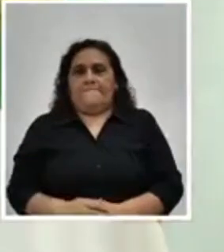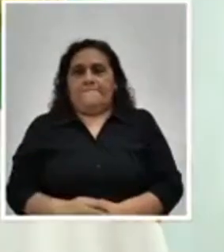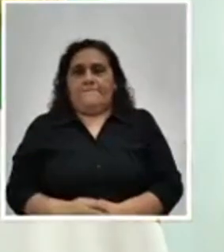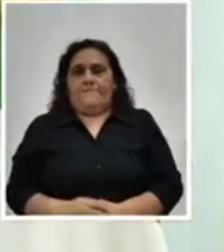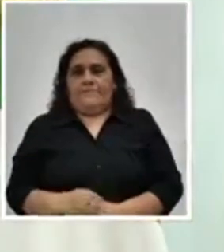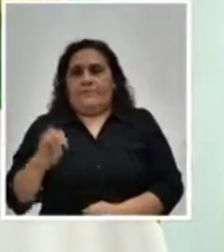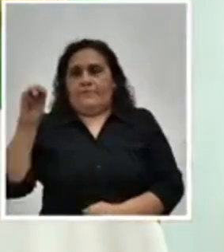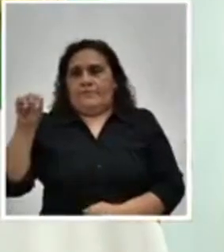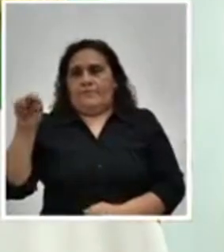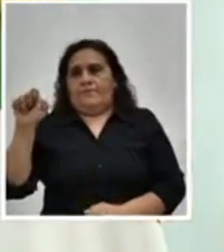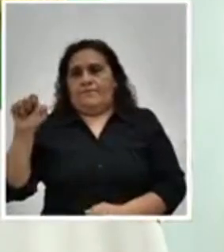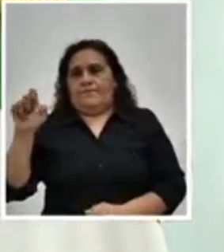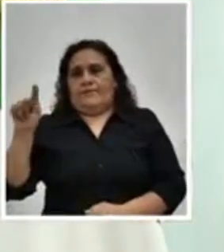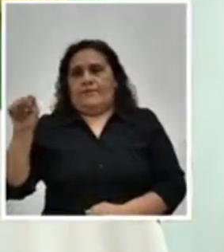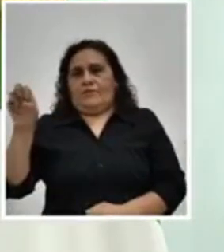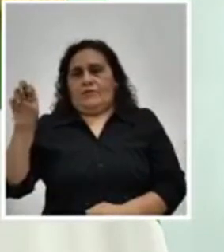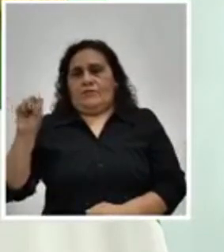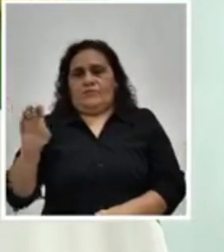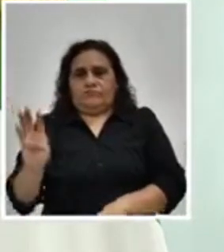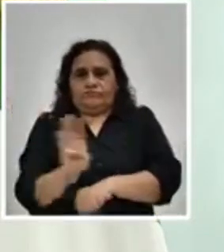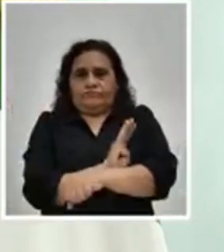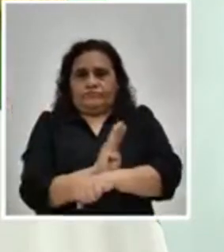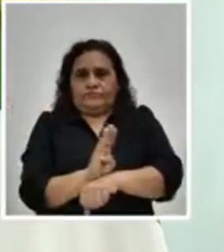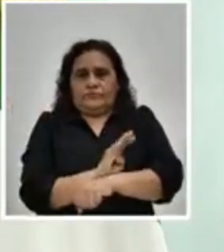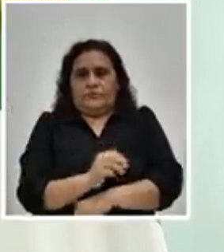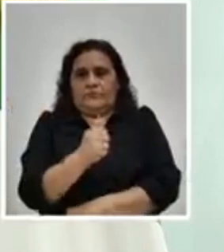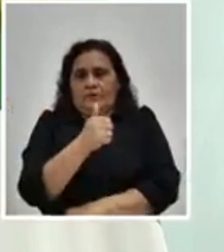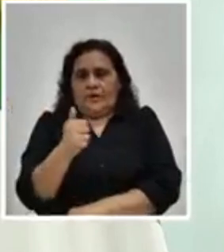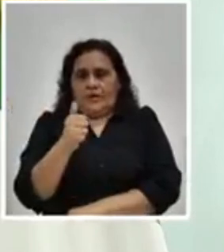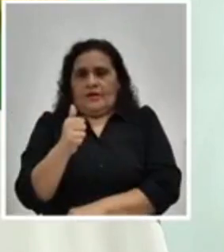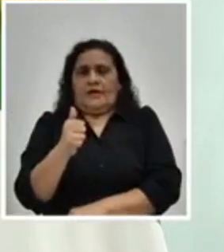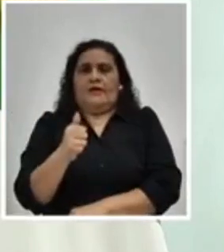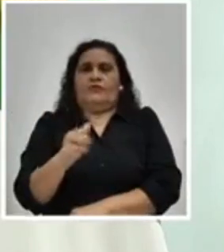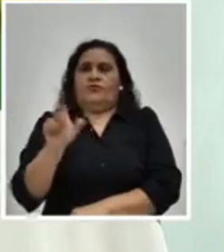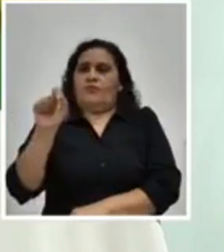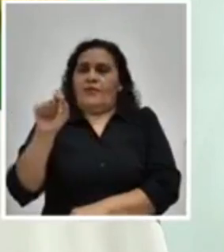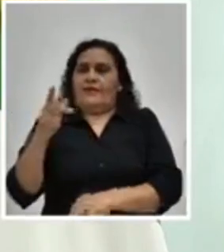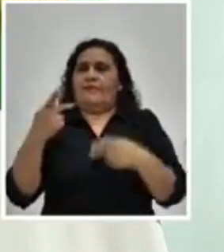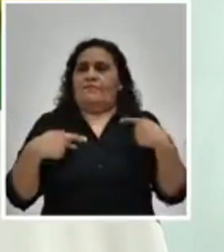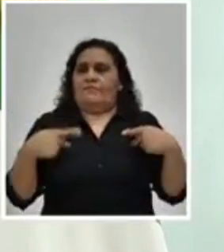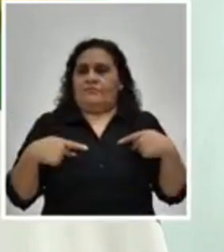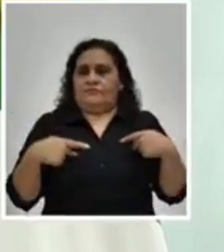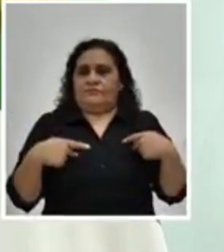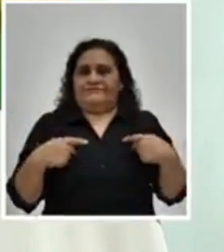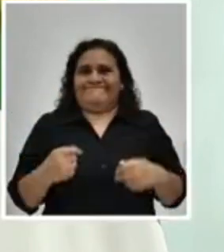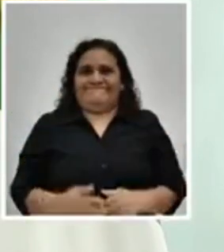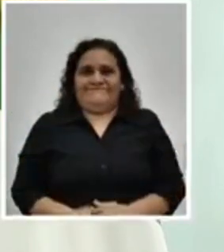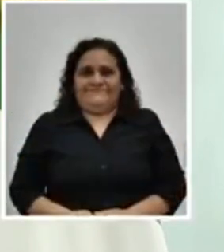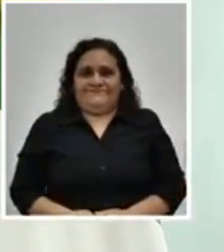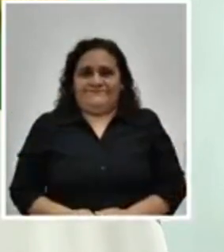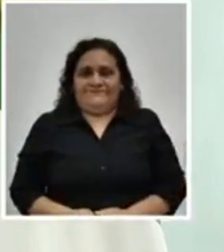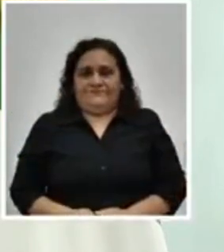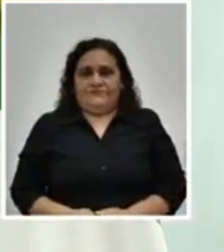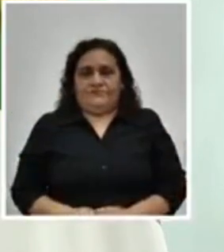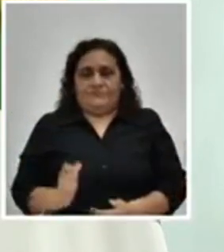metros cuadrados, beneficiando directamente a 620 habitantes. De igual forma, se invirtieron